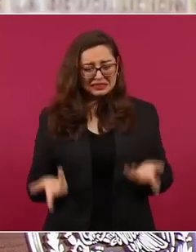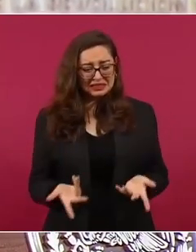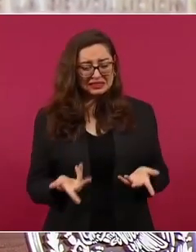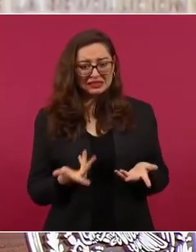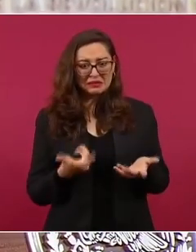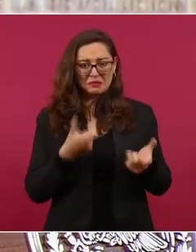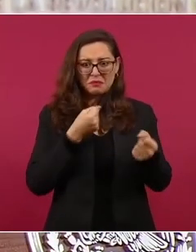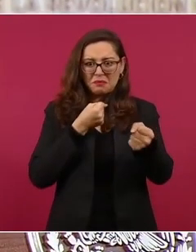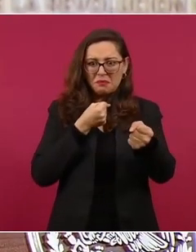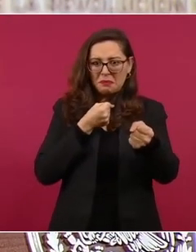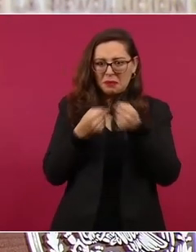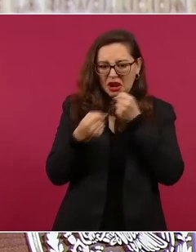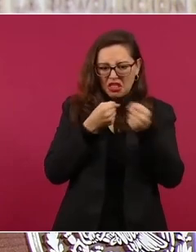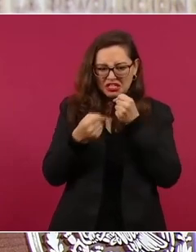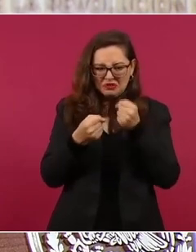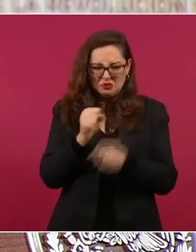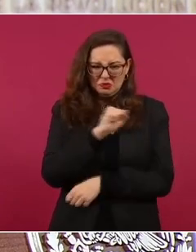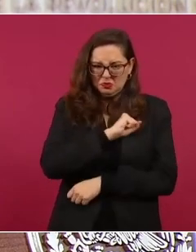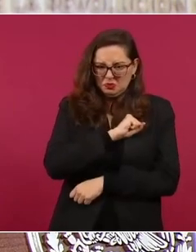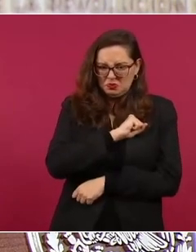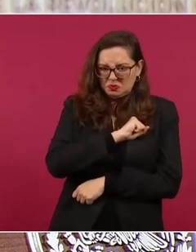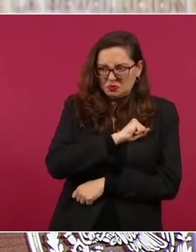sectario.